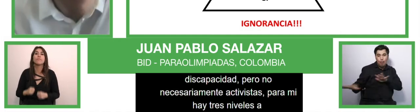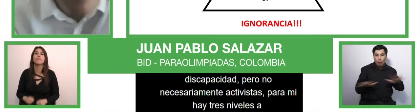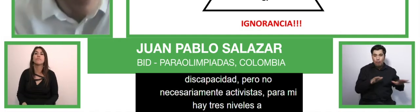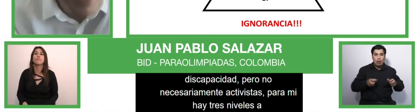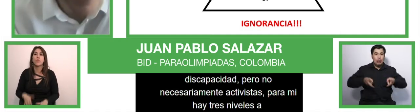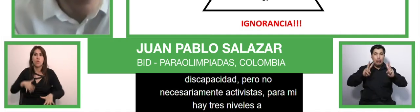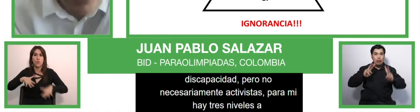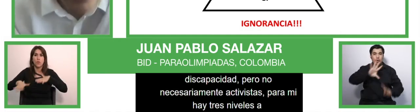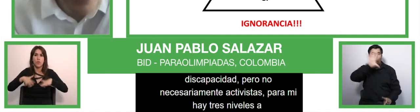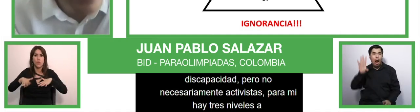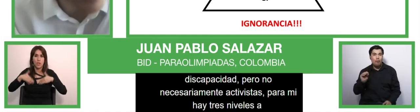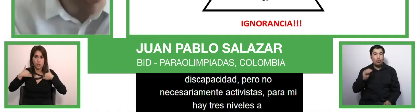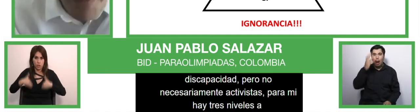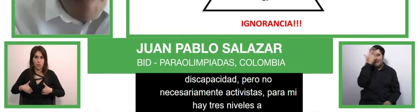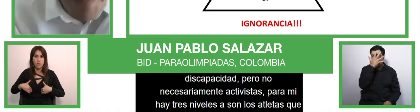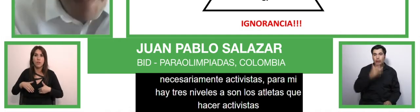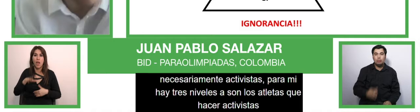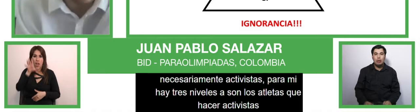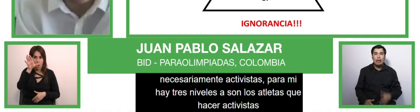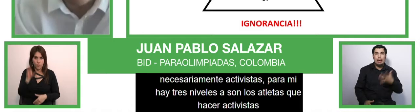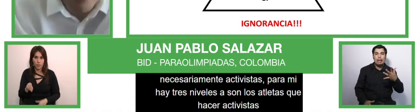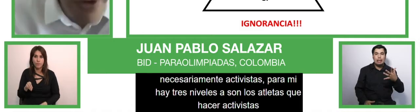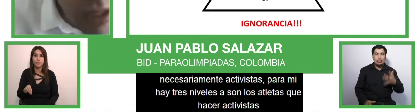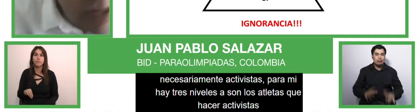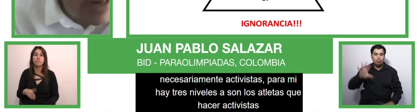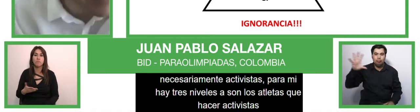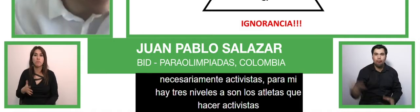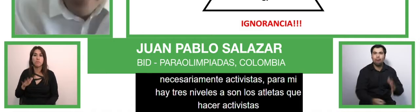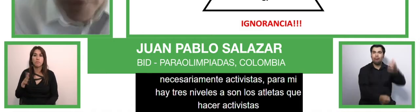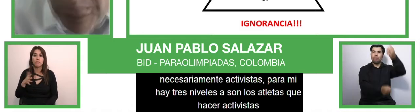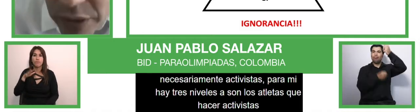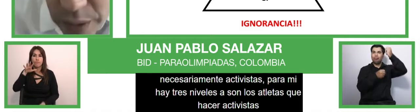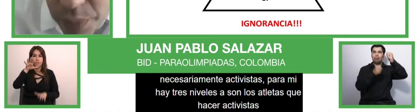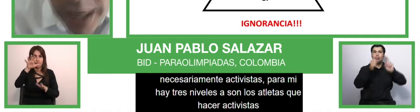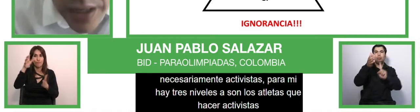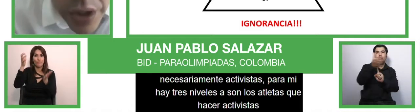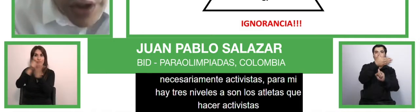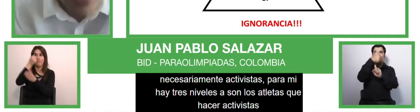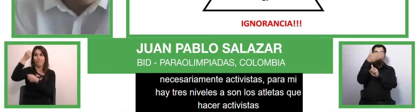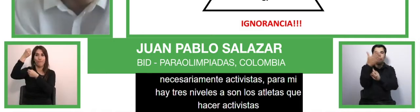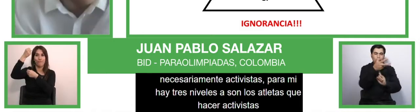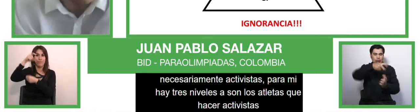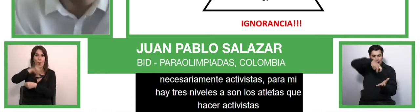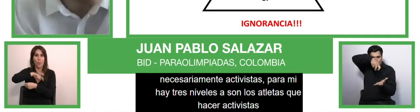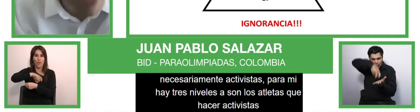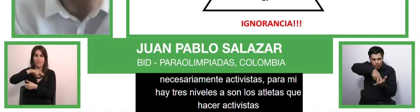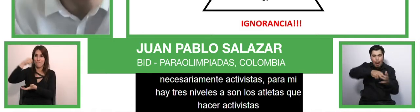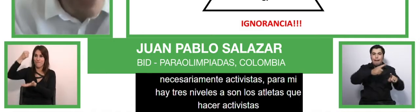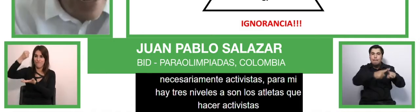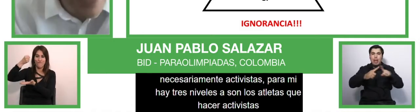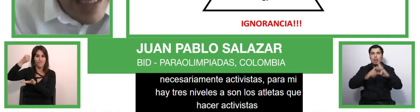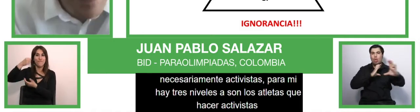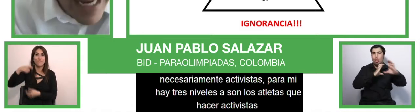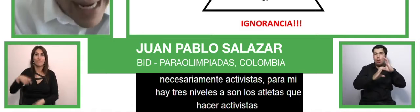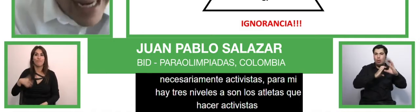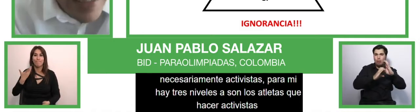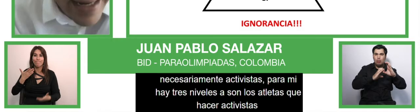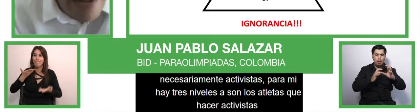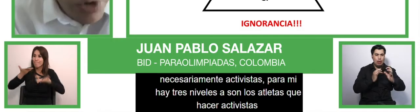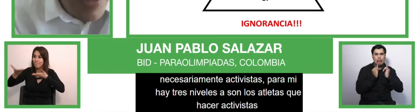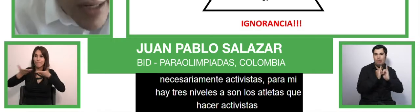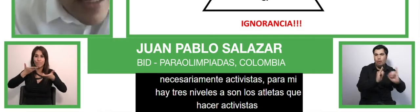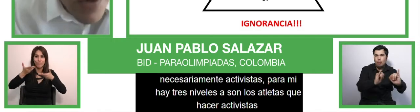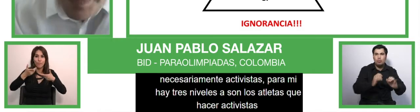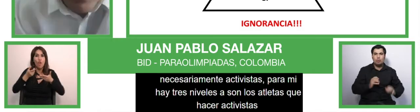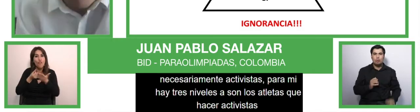derechos afroamericanos, que es el que toma la bandera, el que se arrodilla, el que sale en los medios de comunicación, el que está informado y da las peleas,